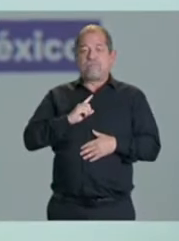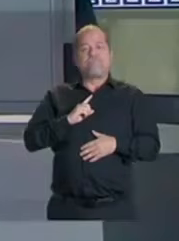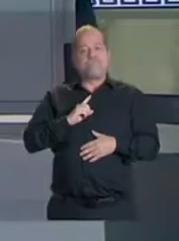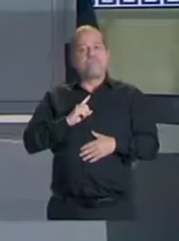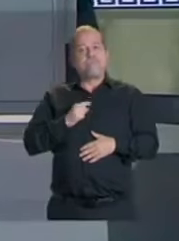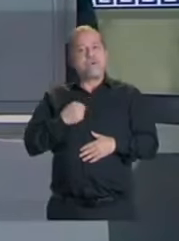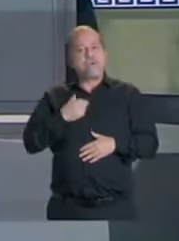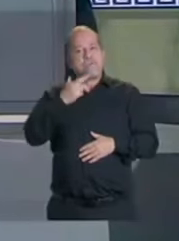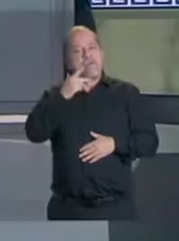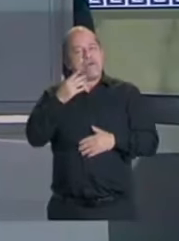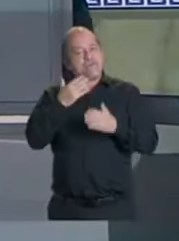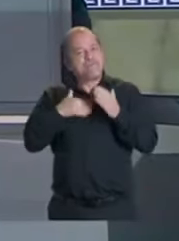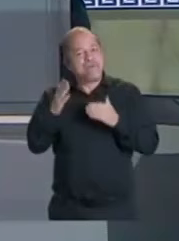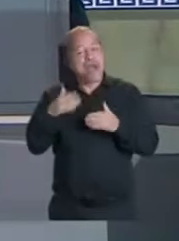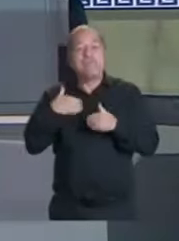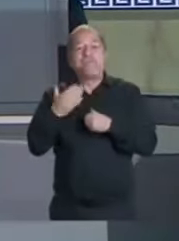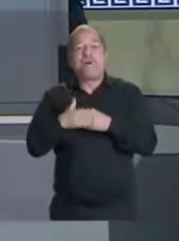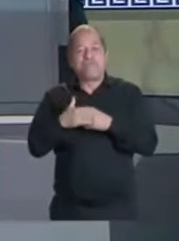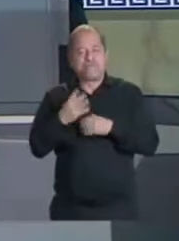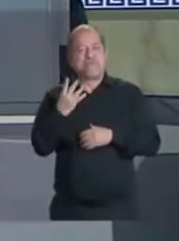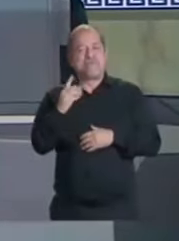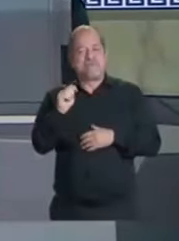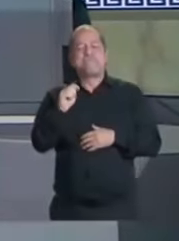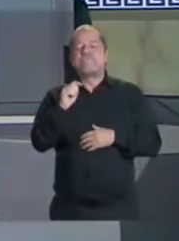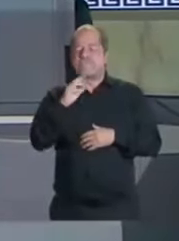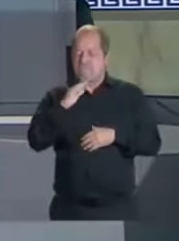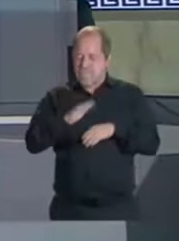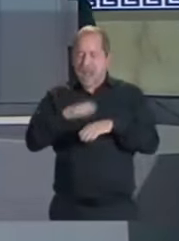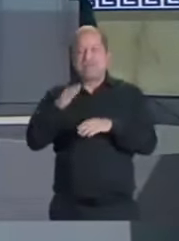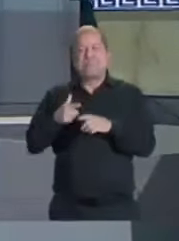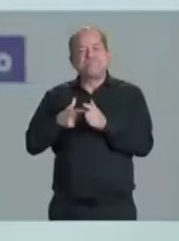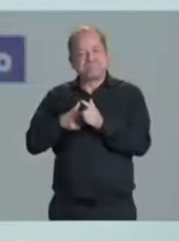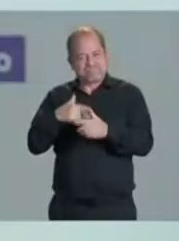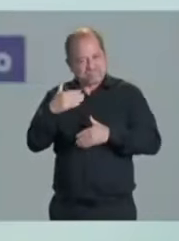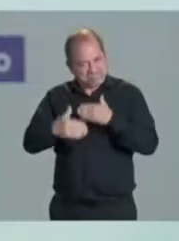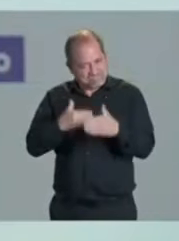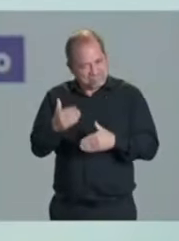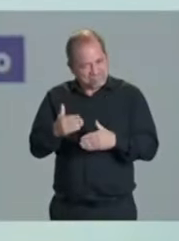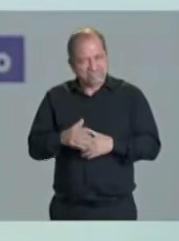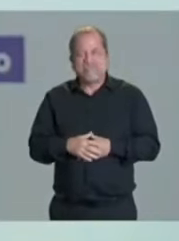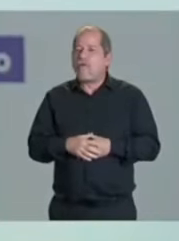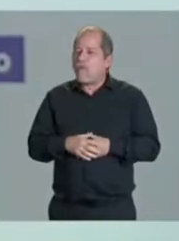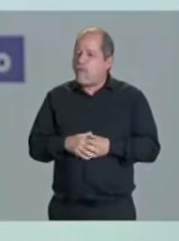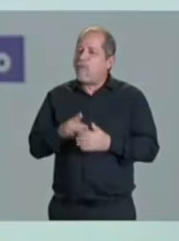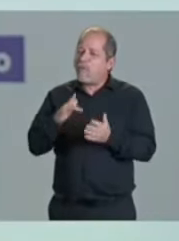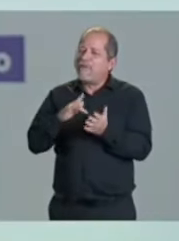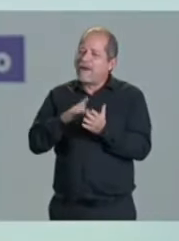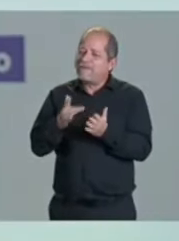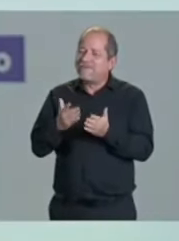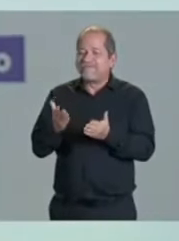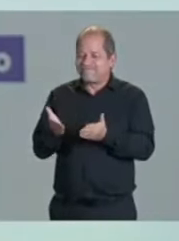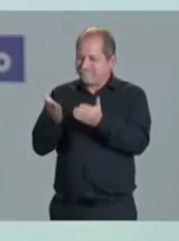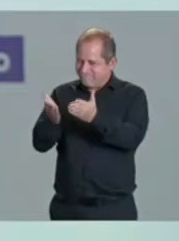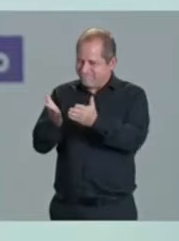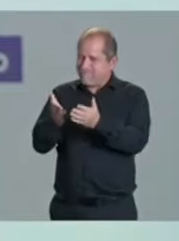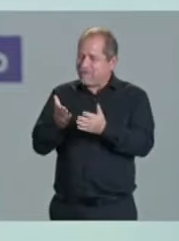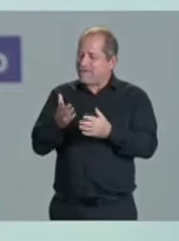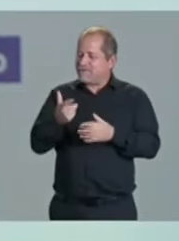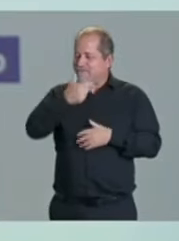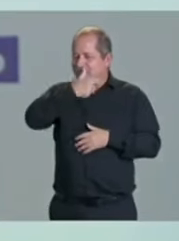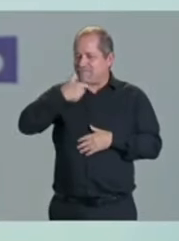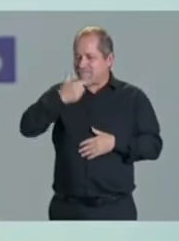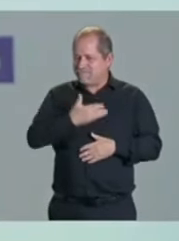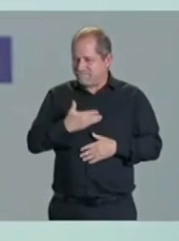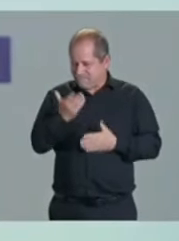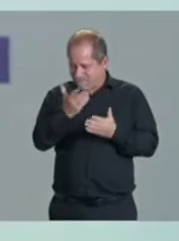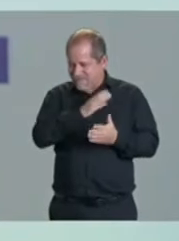complejidad. Creo que estuvo mucho mejor que la vez pasada. Quizá la parte más del el